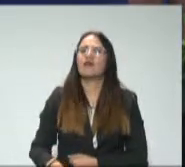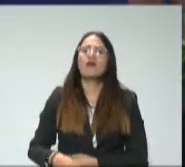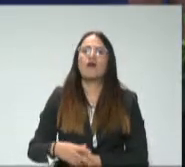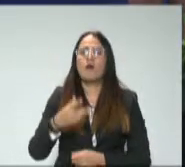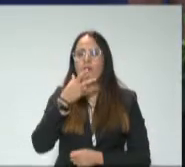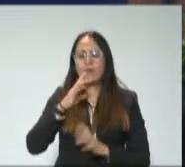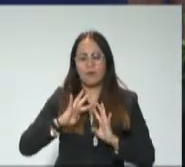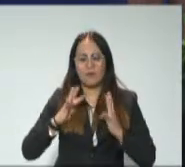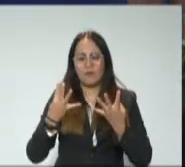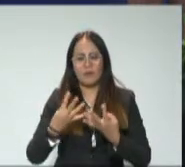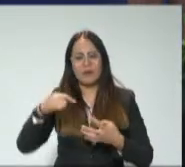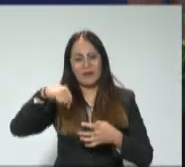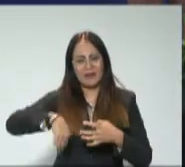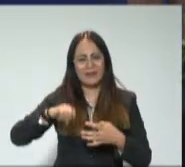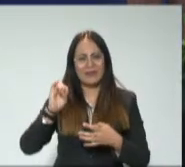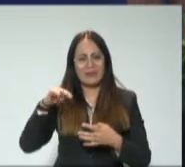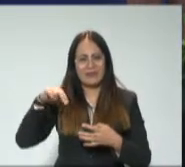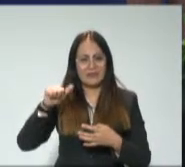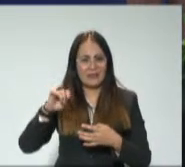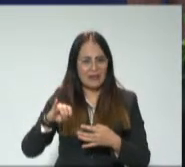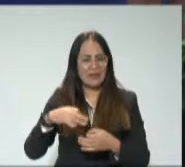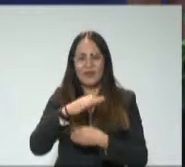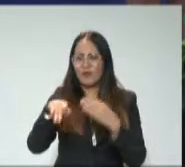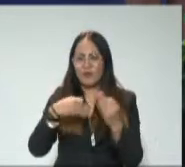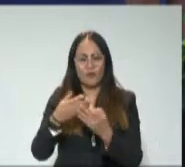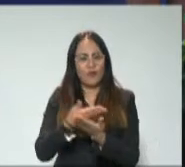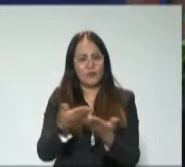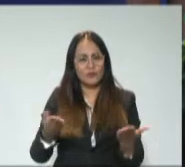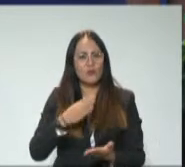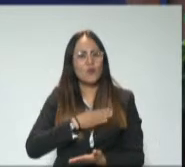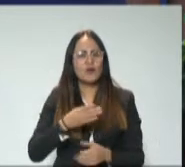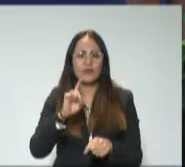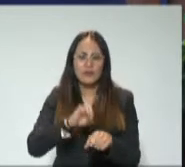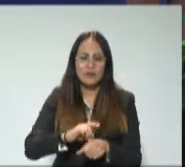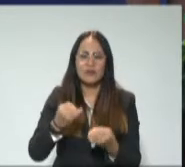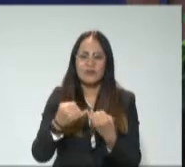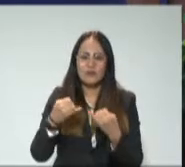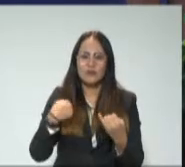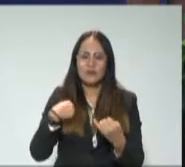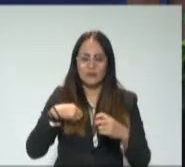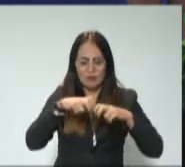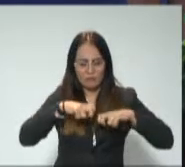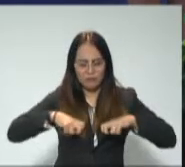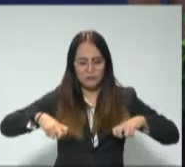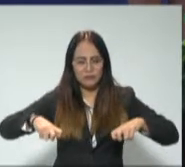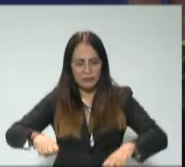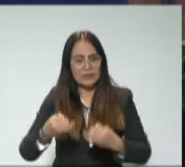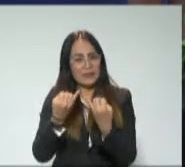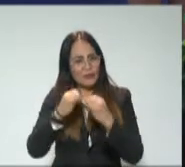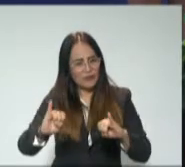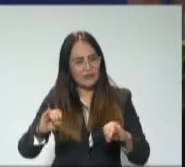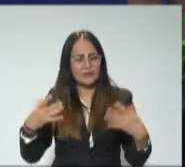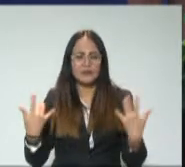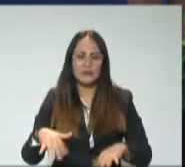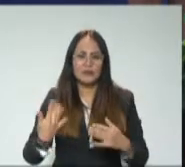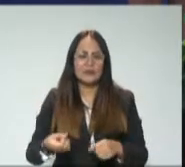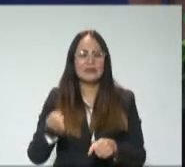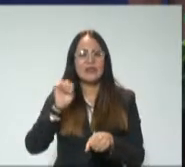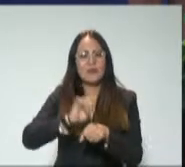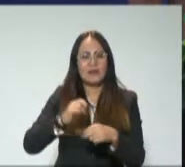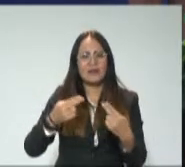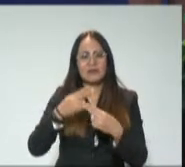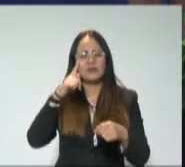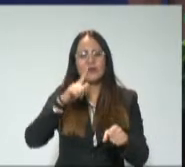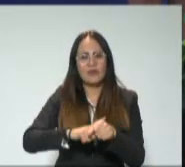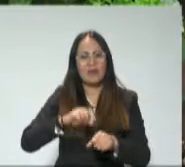del inay Muy buenos días a todos agradezco el honor de eh ser parte de esta inauguración de la semana Nacional